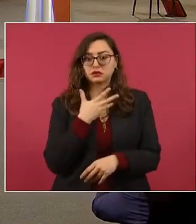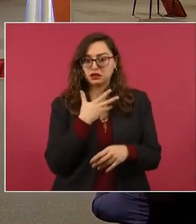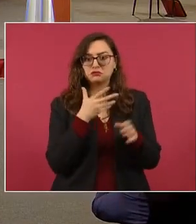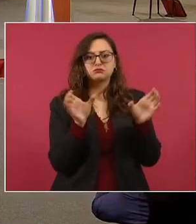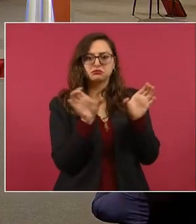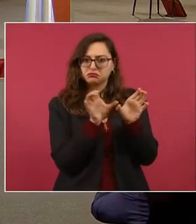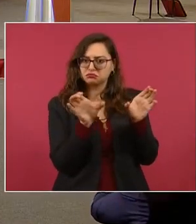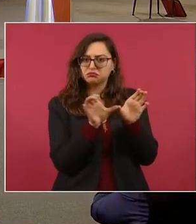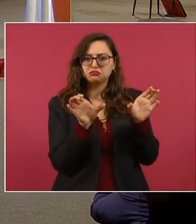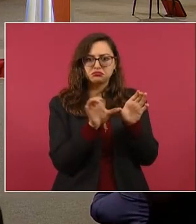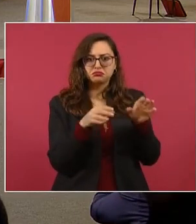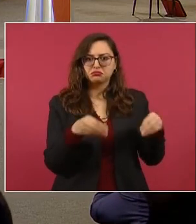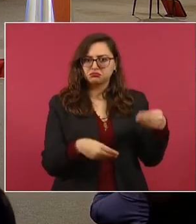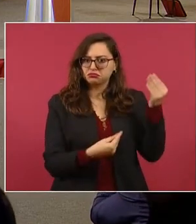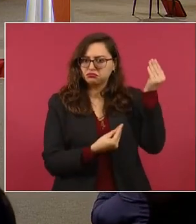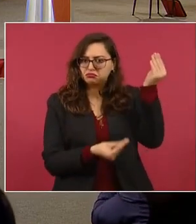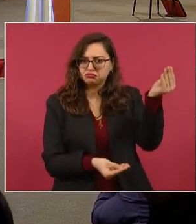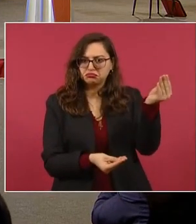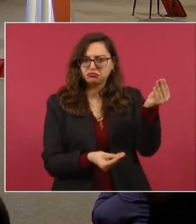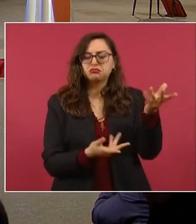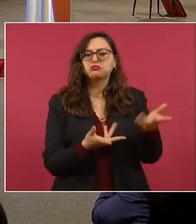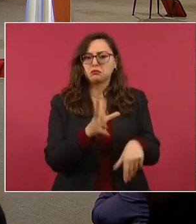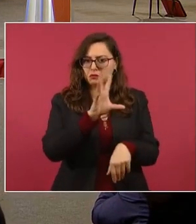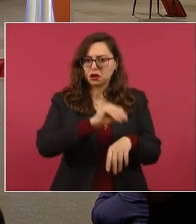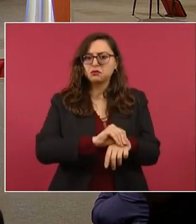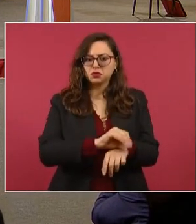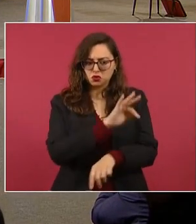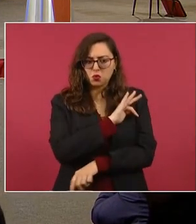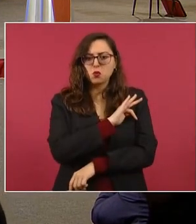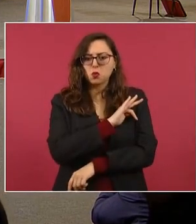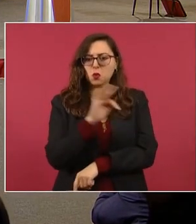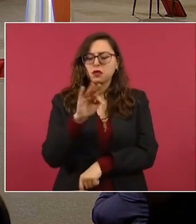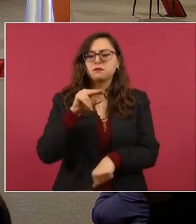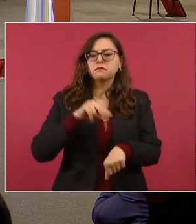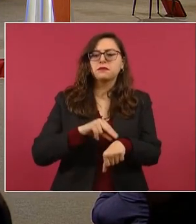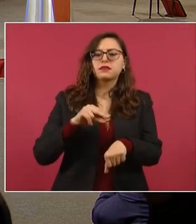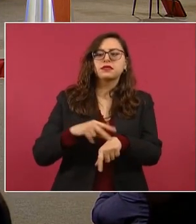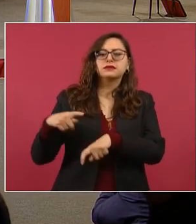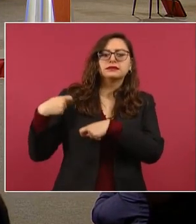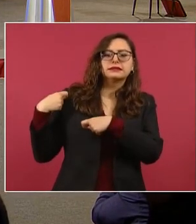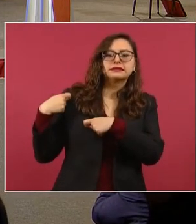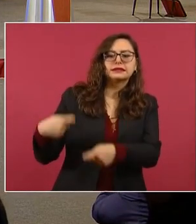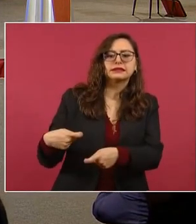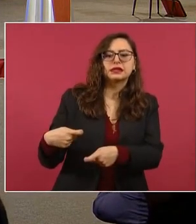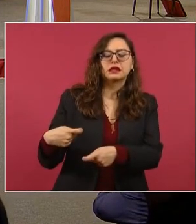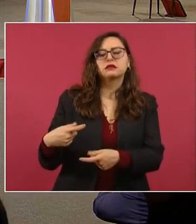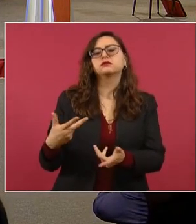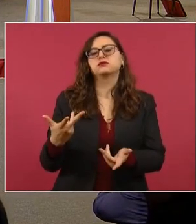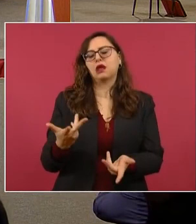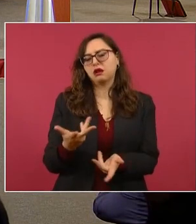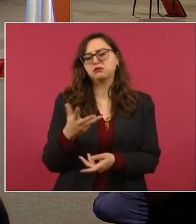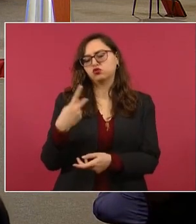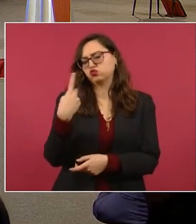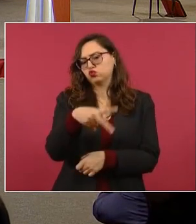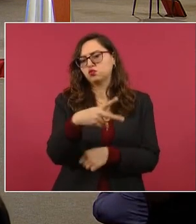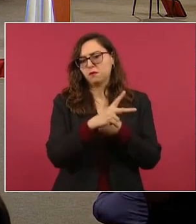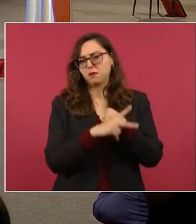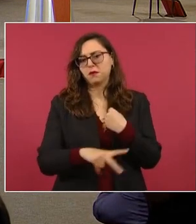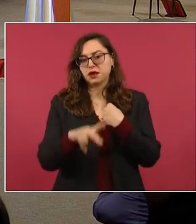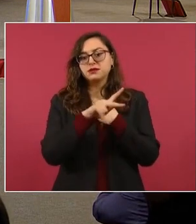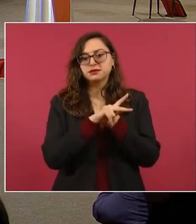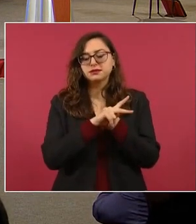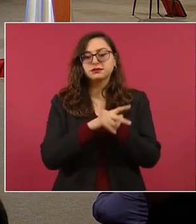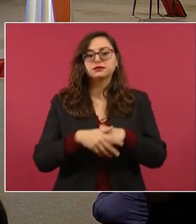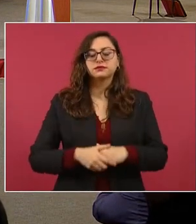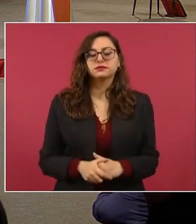nos proporciona su familia y que es de la República de Perú. Y